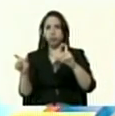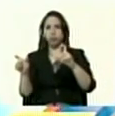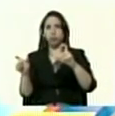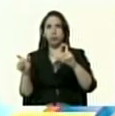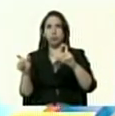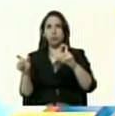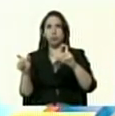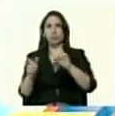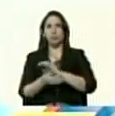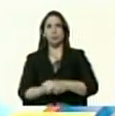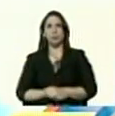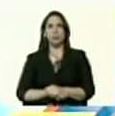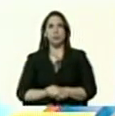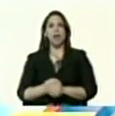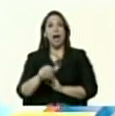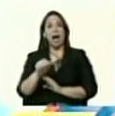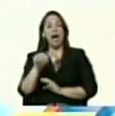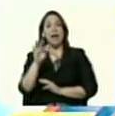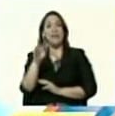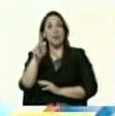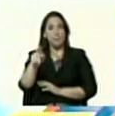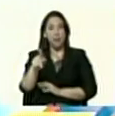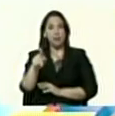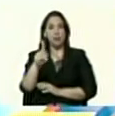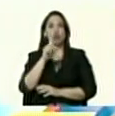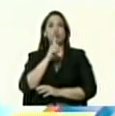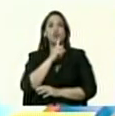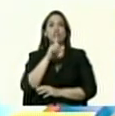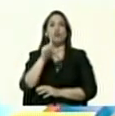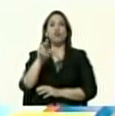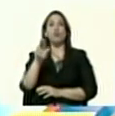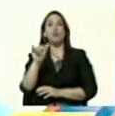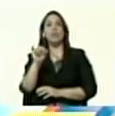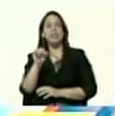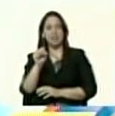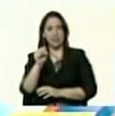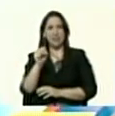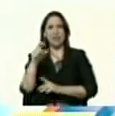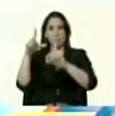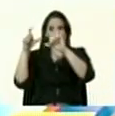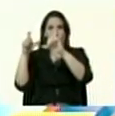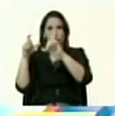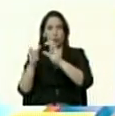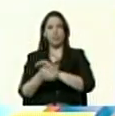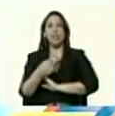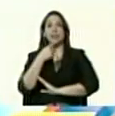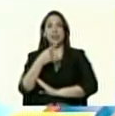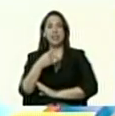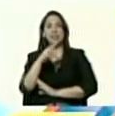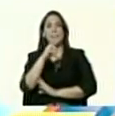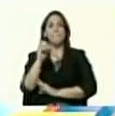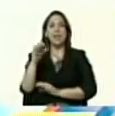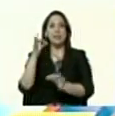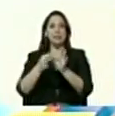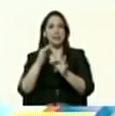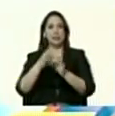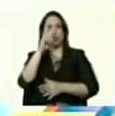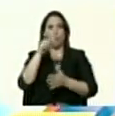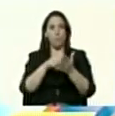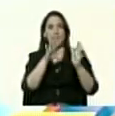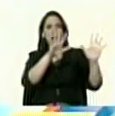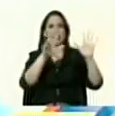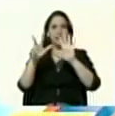France Presse AFP, de nombre Luis Roballo, dicen el 20 de septiembre del